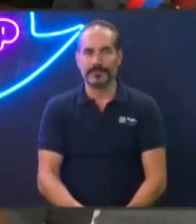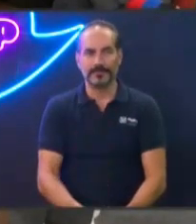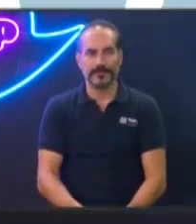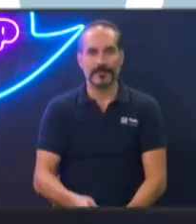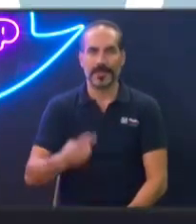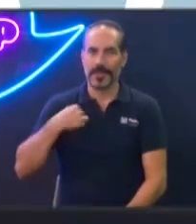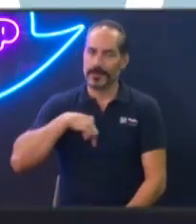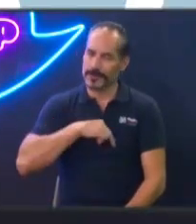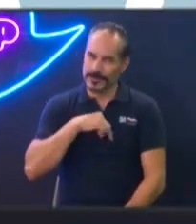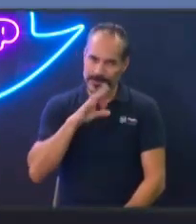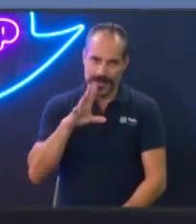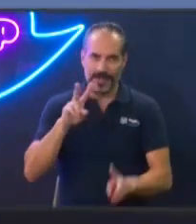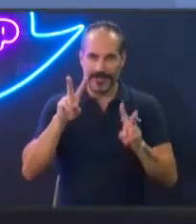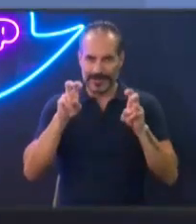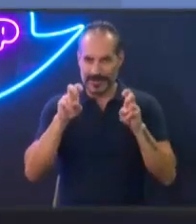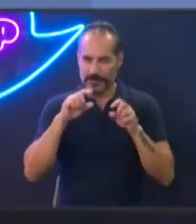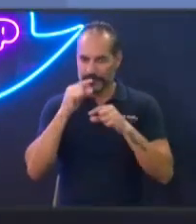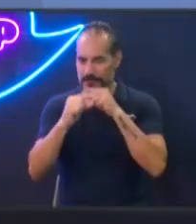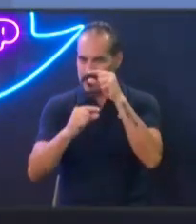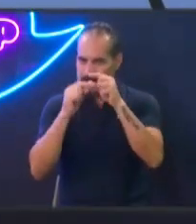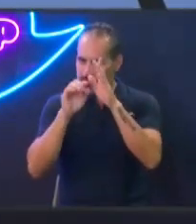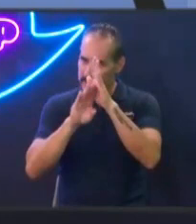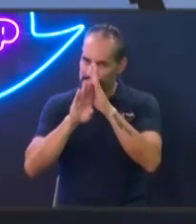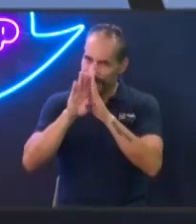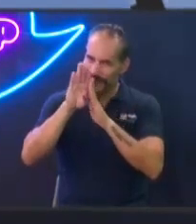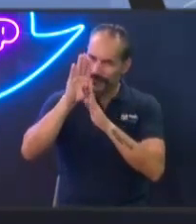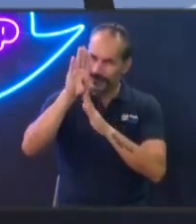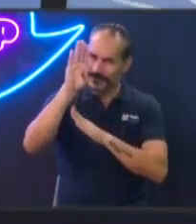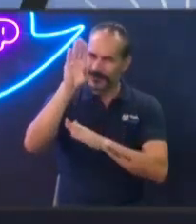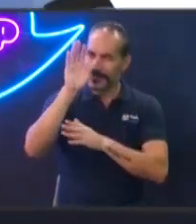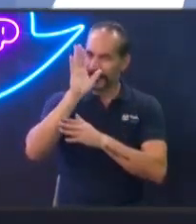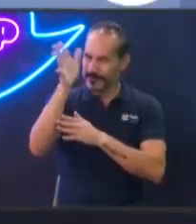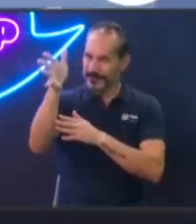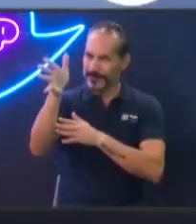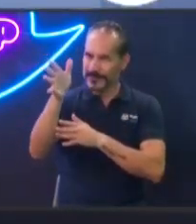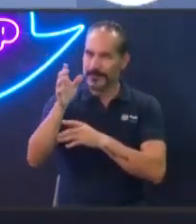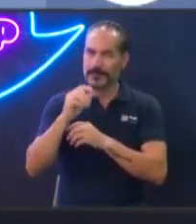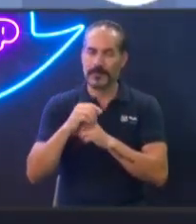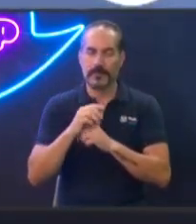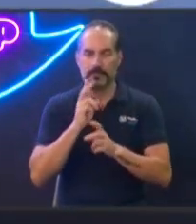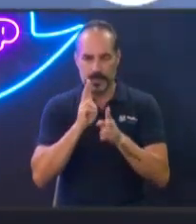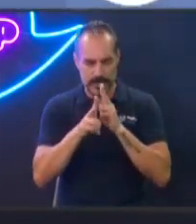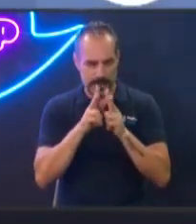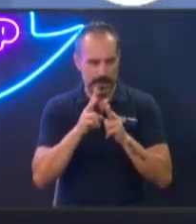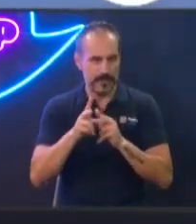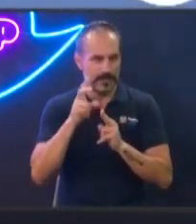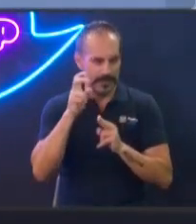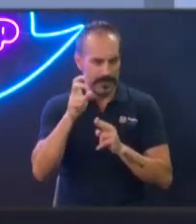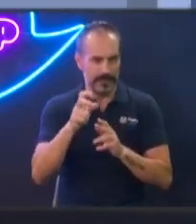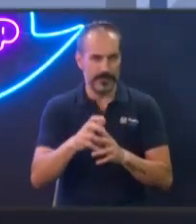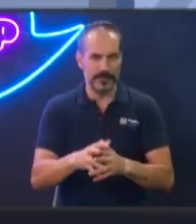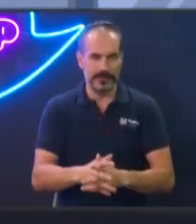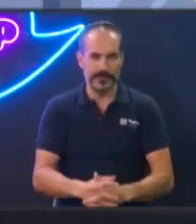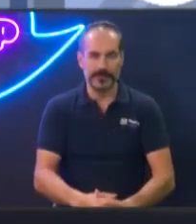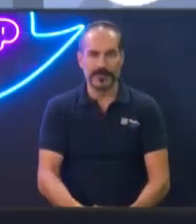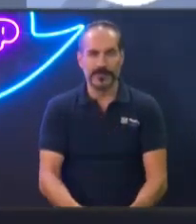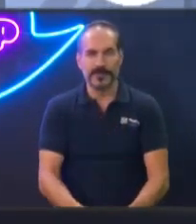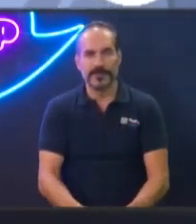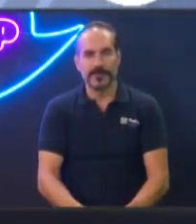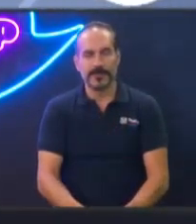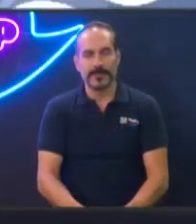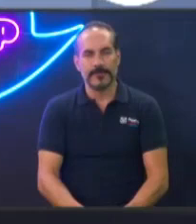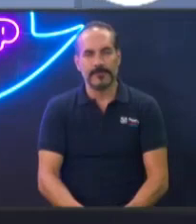abordando un poco más a detalle en este pues otras emisiones en otros programas pues un poquito más de este